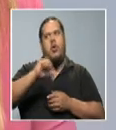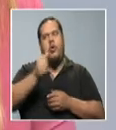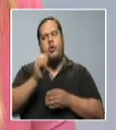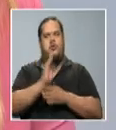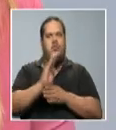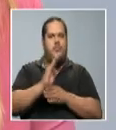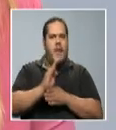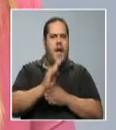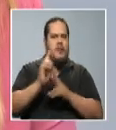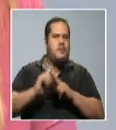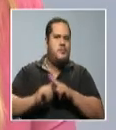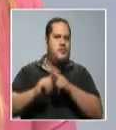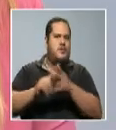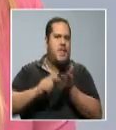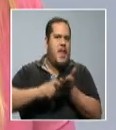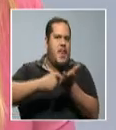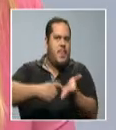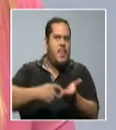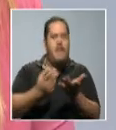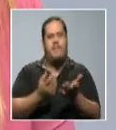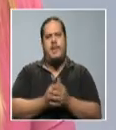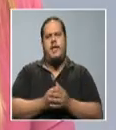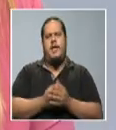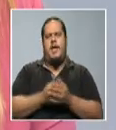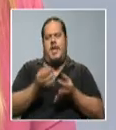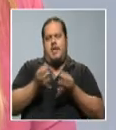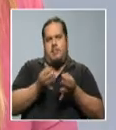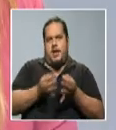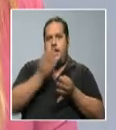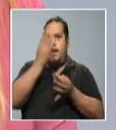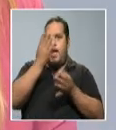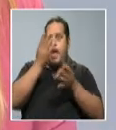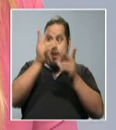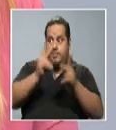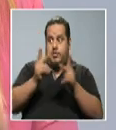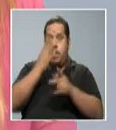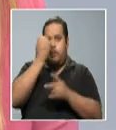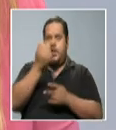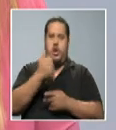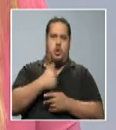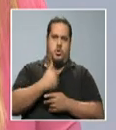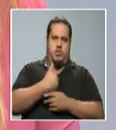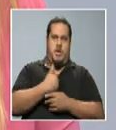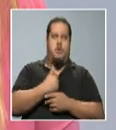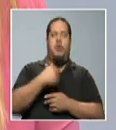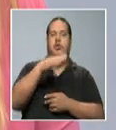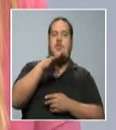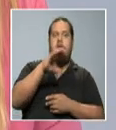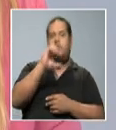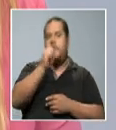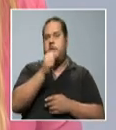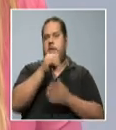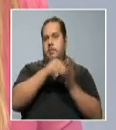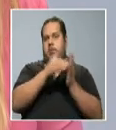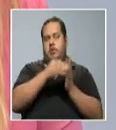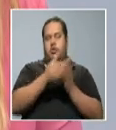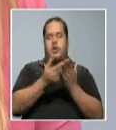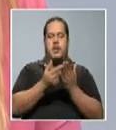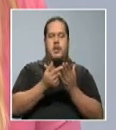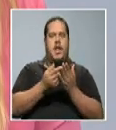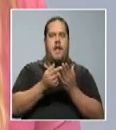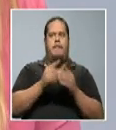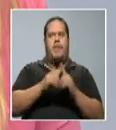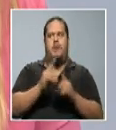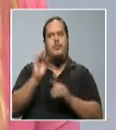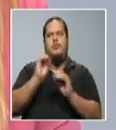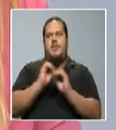financieras, tal vez darle una explicación a la gente porque aunque tengo los 5 o 10 millones que me piden de prima, no consigo que ningún